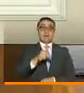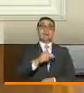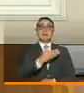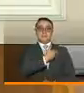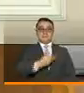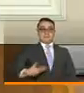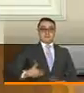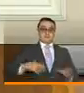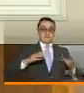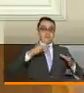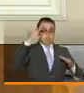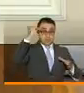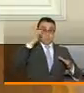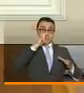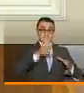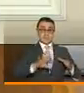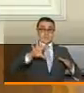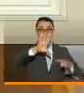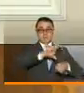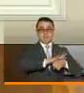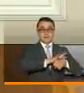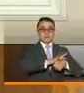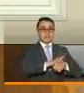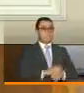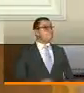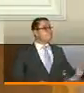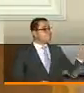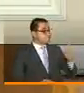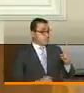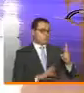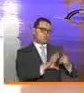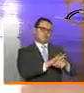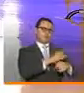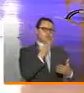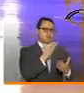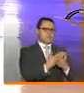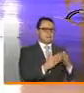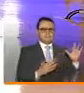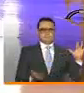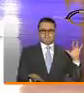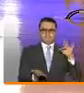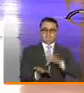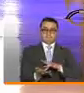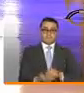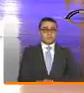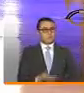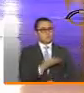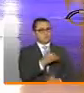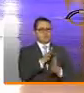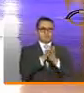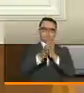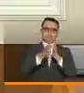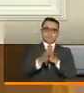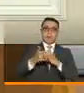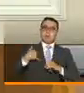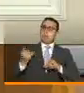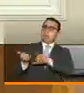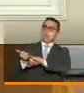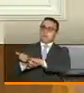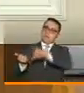Nacional de Medicina. Doctor Esguerra, es un gusto tener una vez más en Prevención y Acción. Usted, siempre con su voz